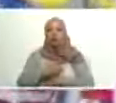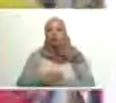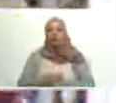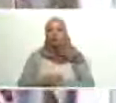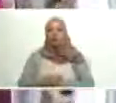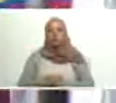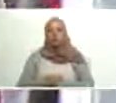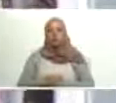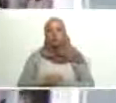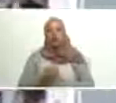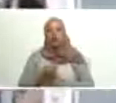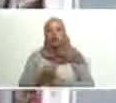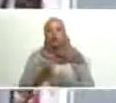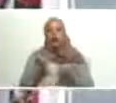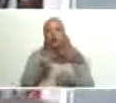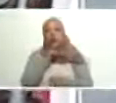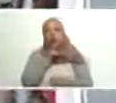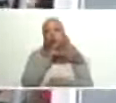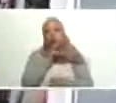Y entonces,